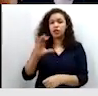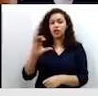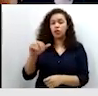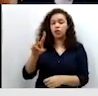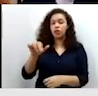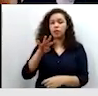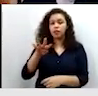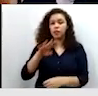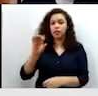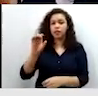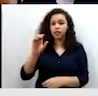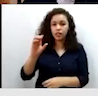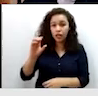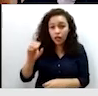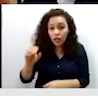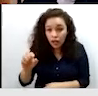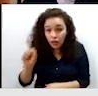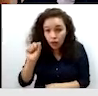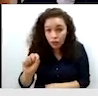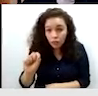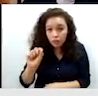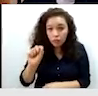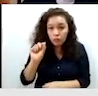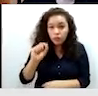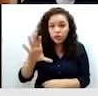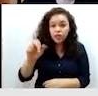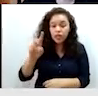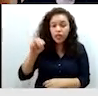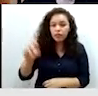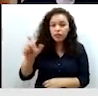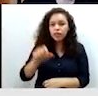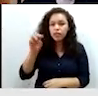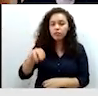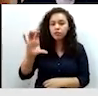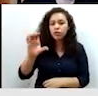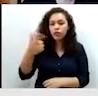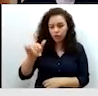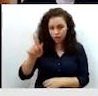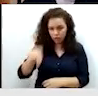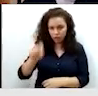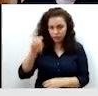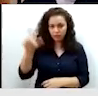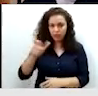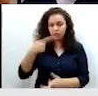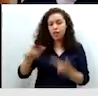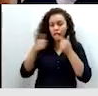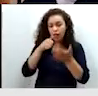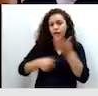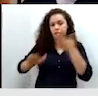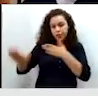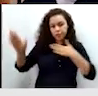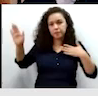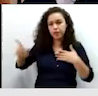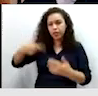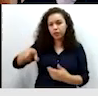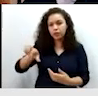cdmx.gov.mx para que prácticamente den de alta su actividad económica, donde van a poder adquirir su carta compromiso y su código